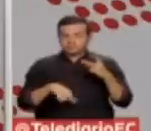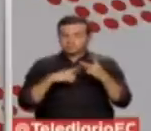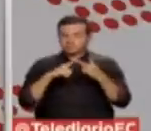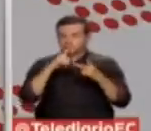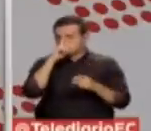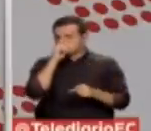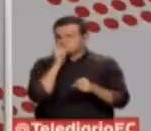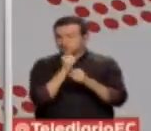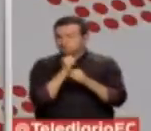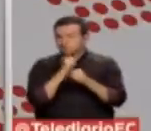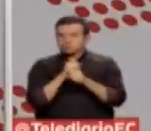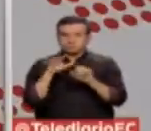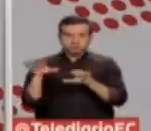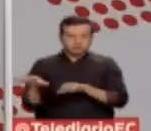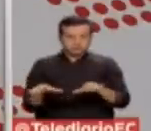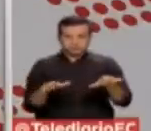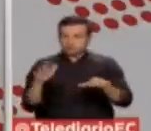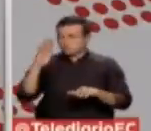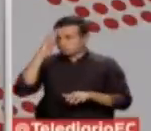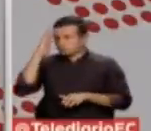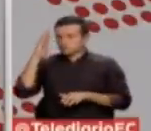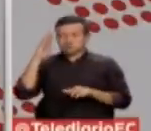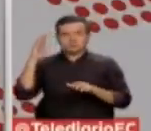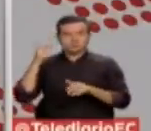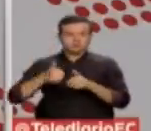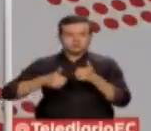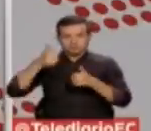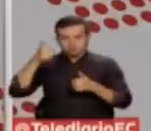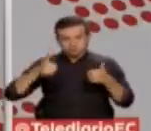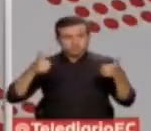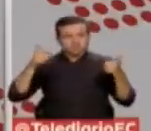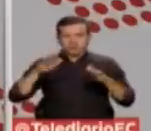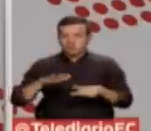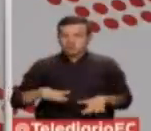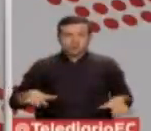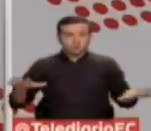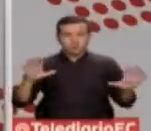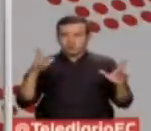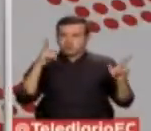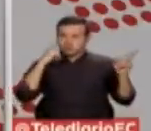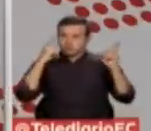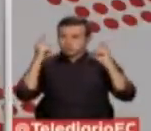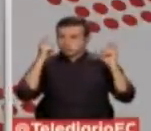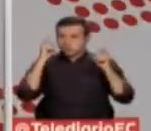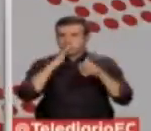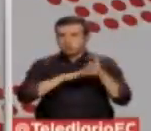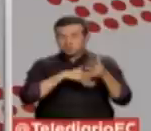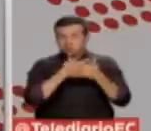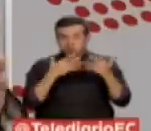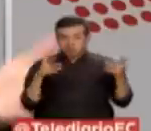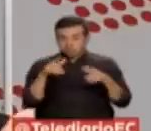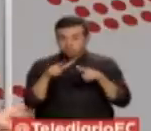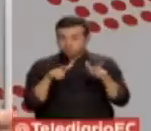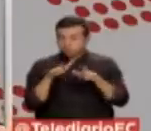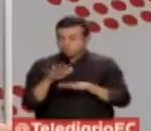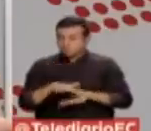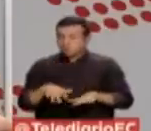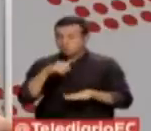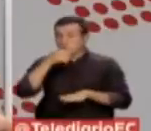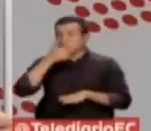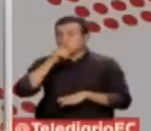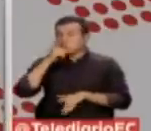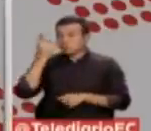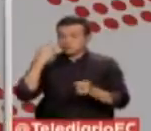tro coordinado de intendentes de comisarios de jefes políticos para controlar los horarios y los lugares de expendio de bebidas